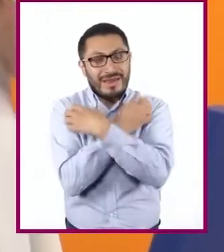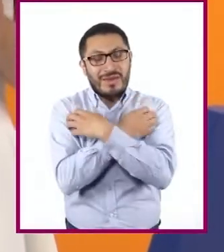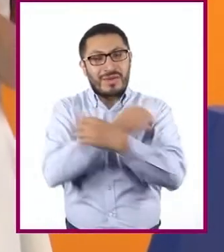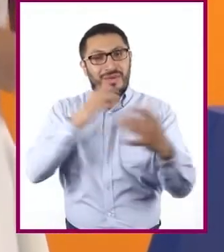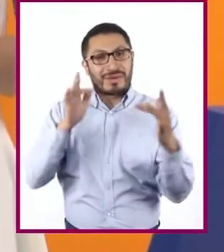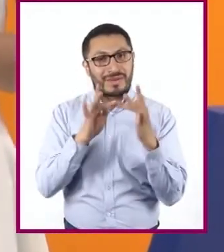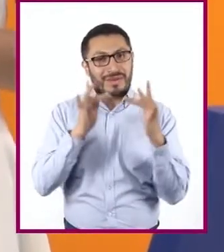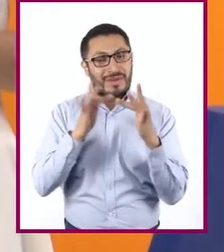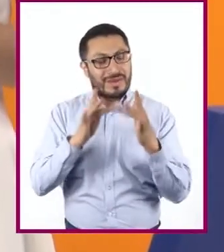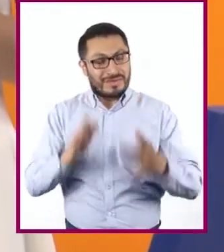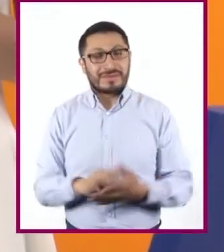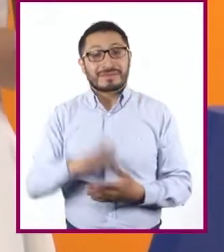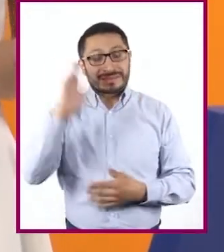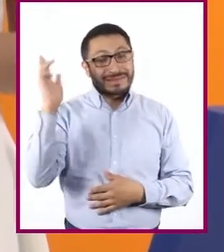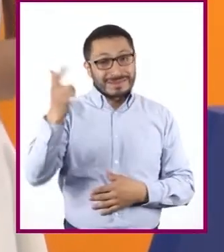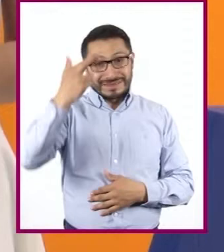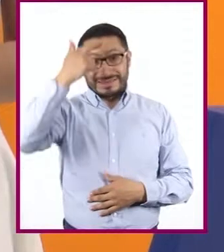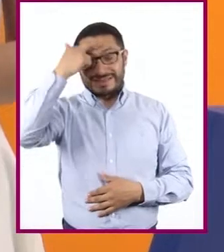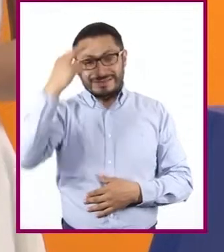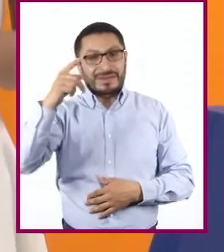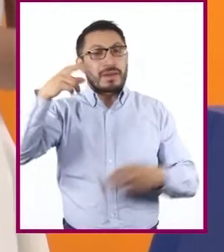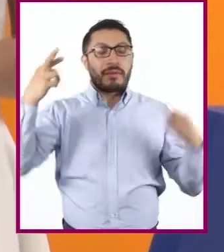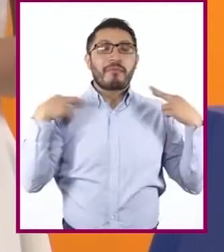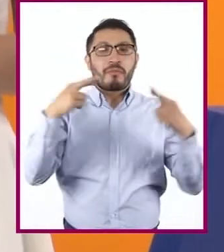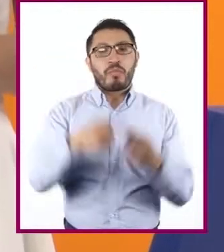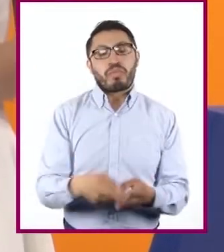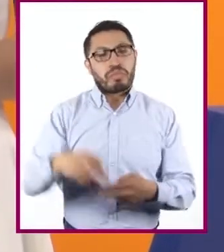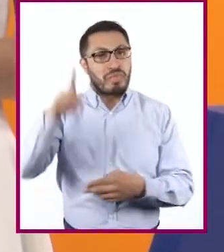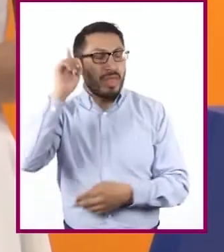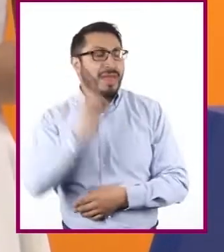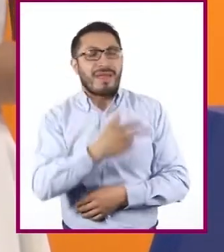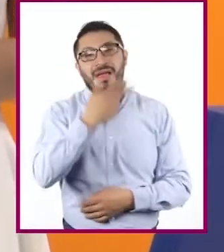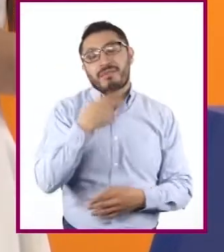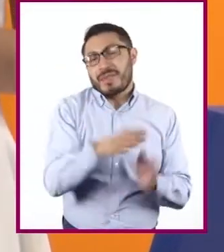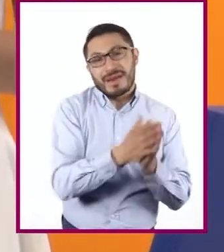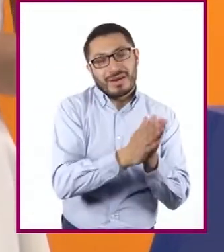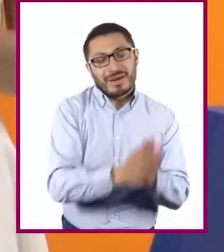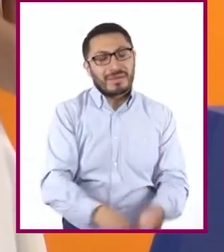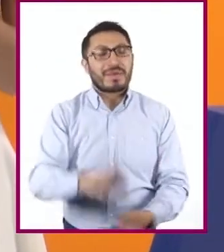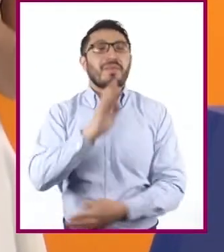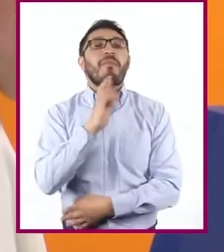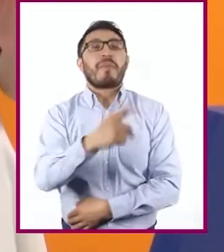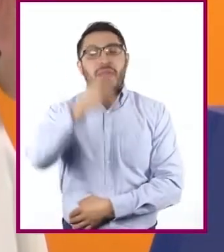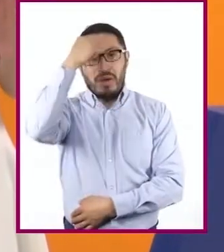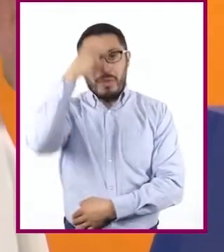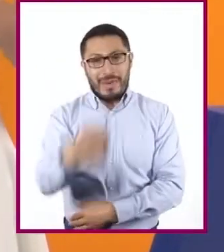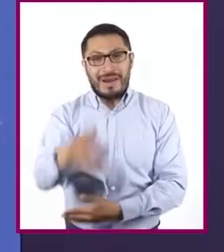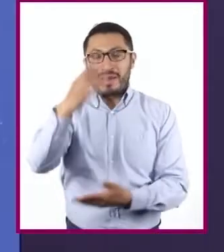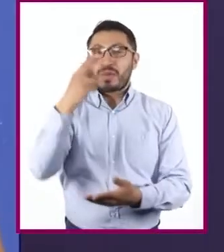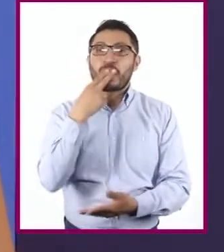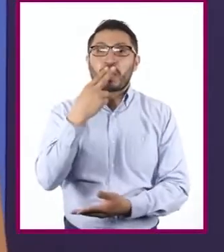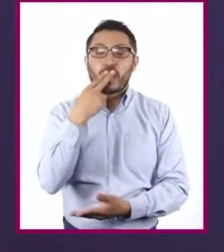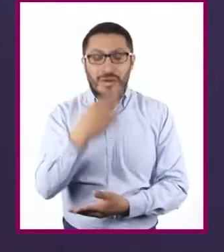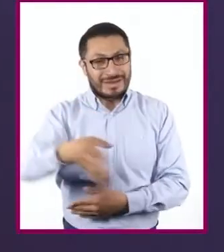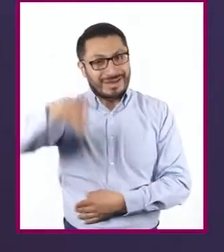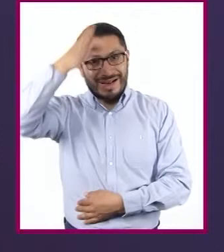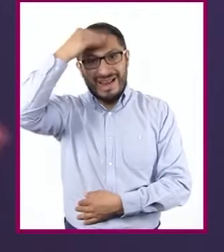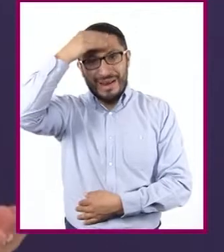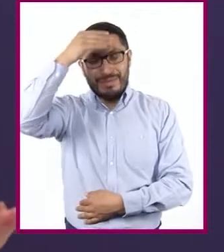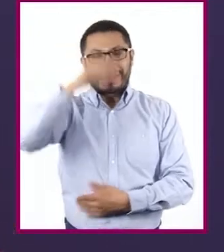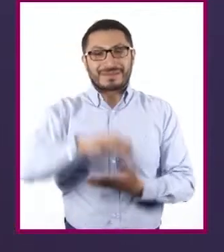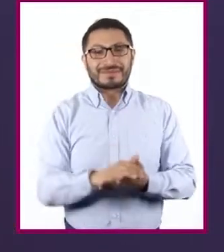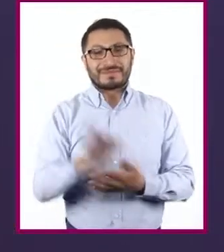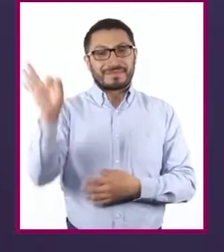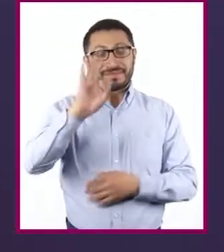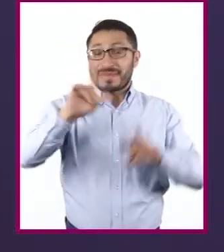maestra o maestro, así como su libro de texto, son sus mejores aliados para apoyarse en todo momento. Si